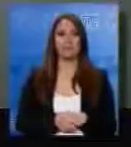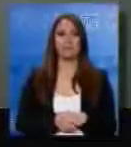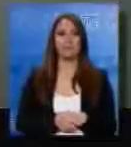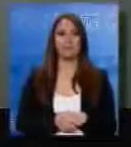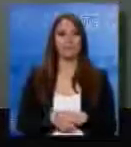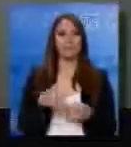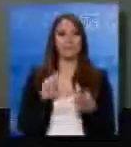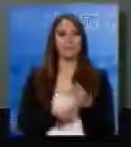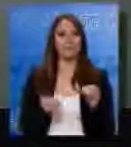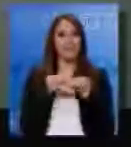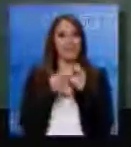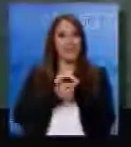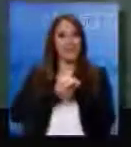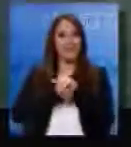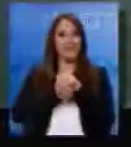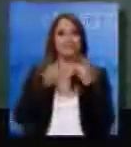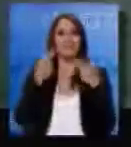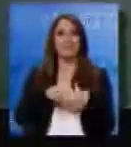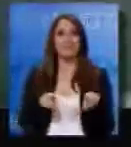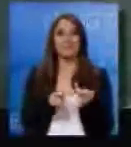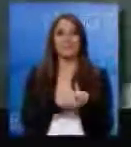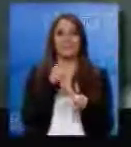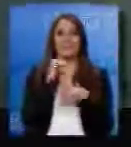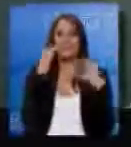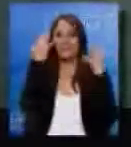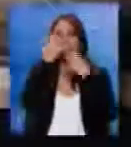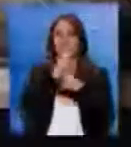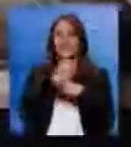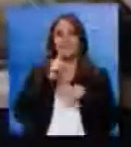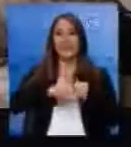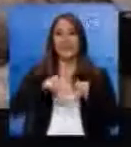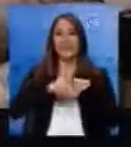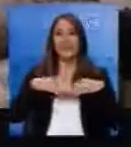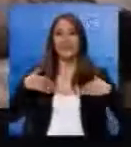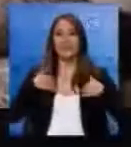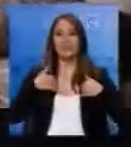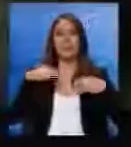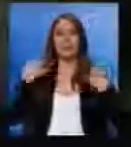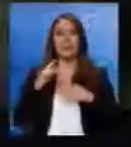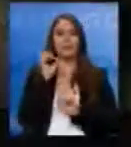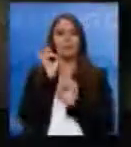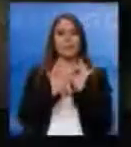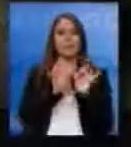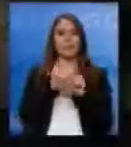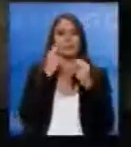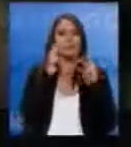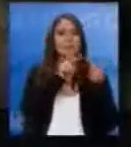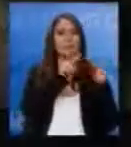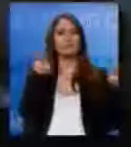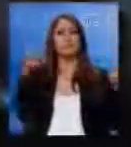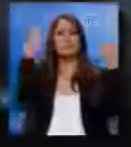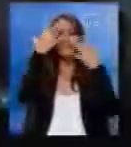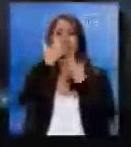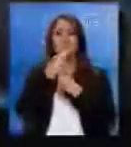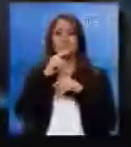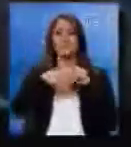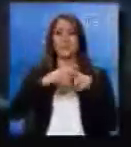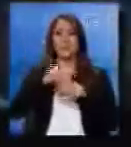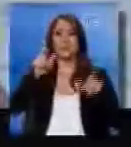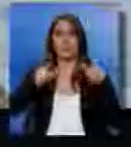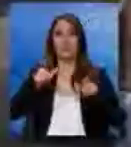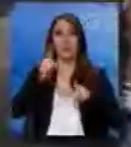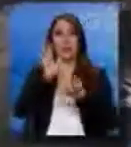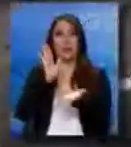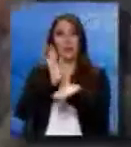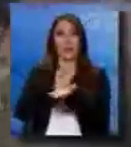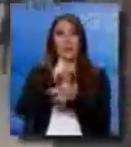¿Y qué decir de las Islas Galápagos, la joya del Ecuador con sus especies únicas y paisajes hermosos, a los que también los afiliados al Seguro